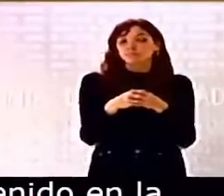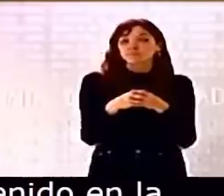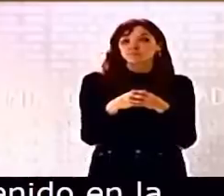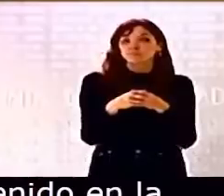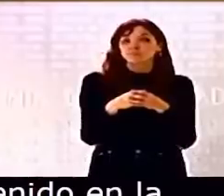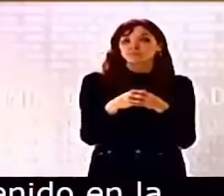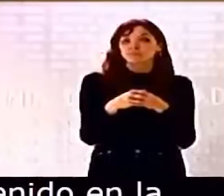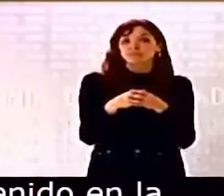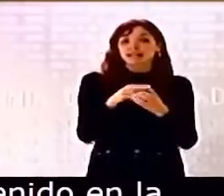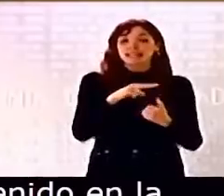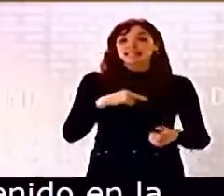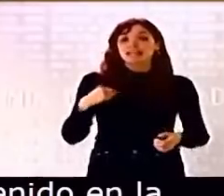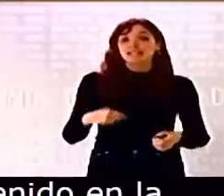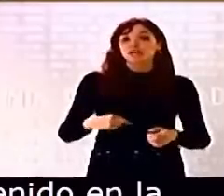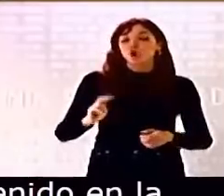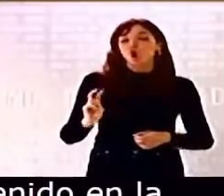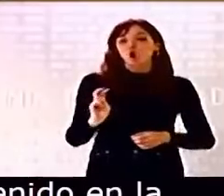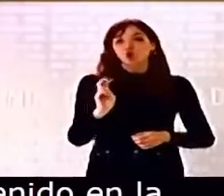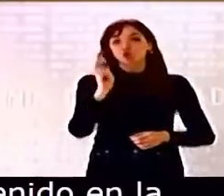otros sanitarios que los